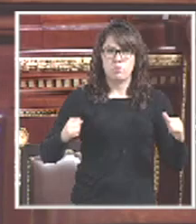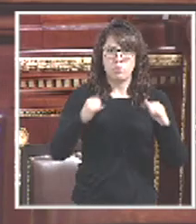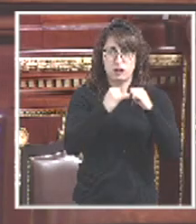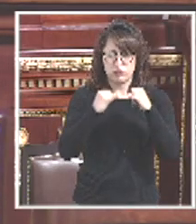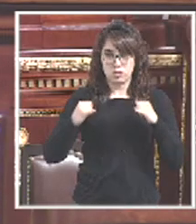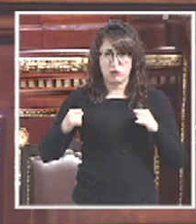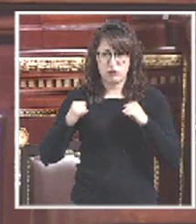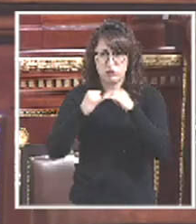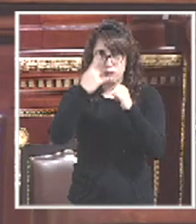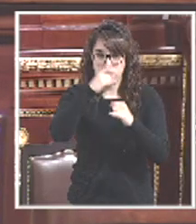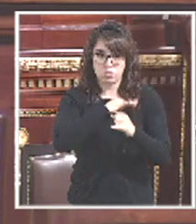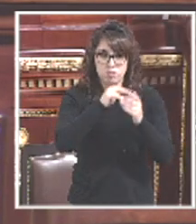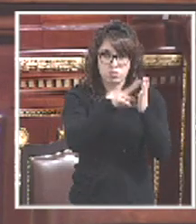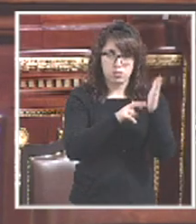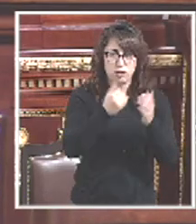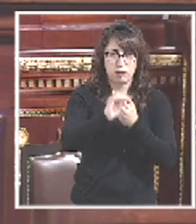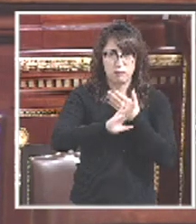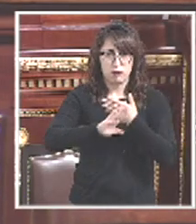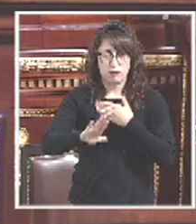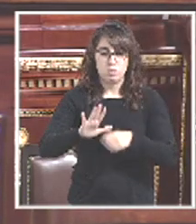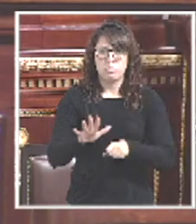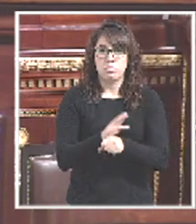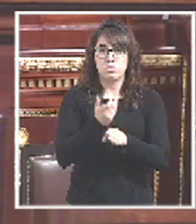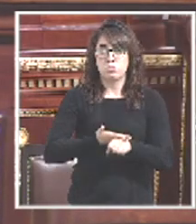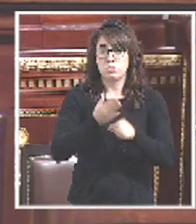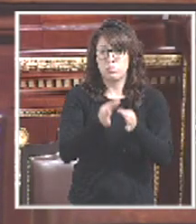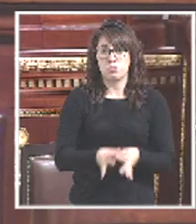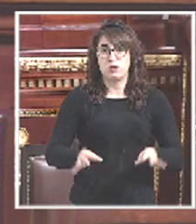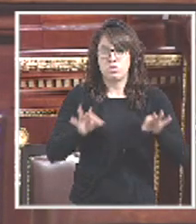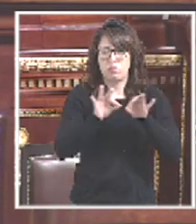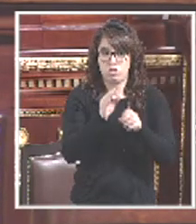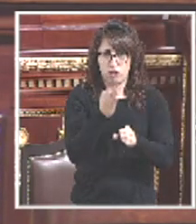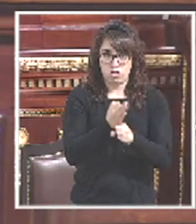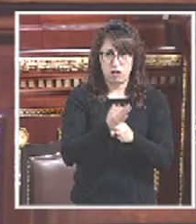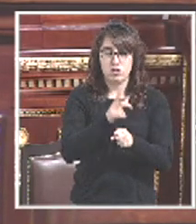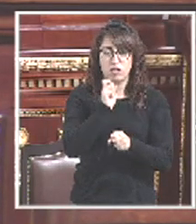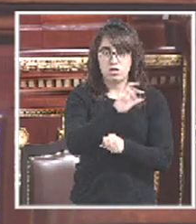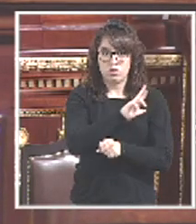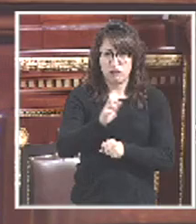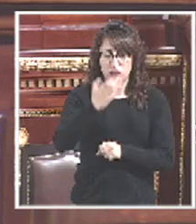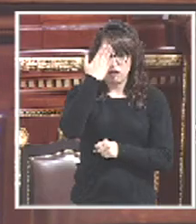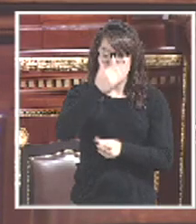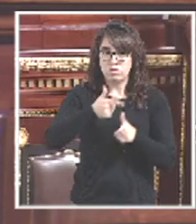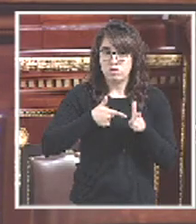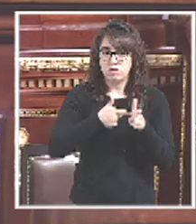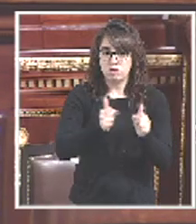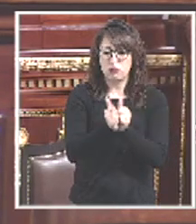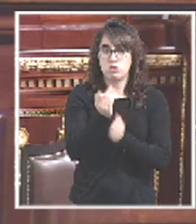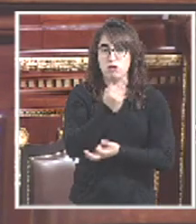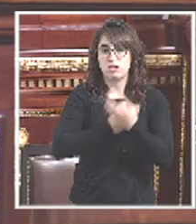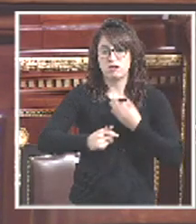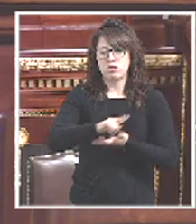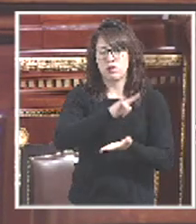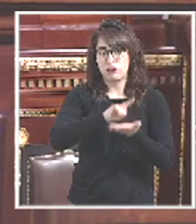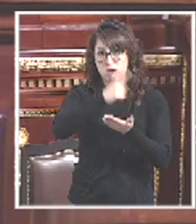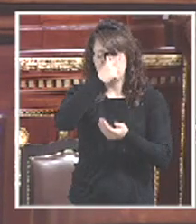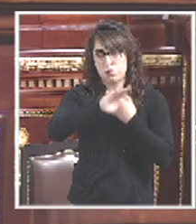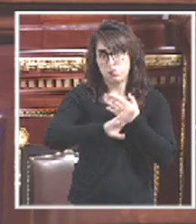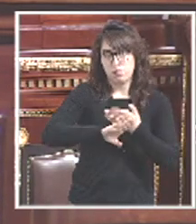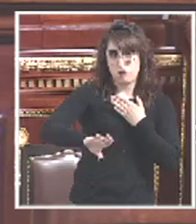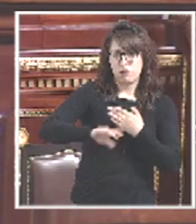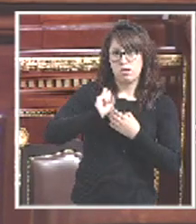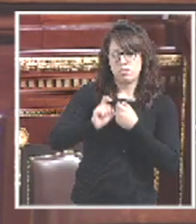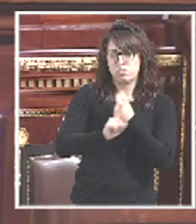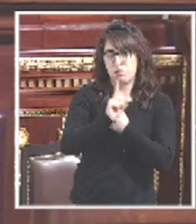y disciplinas. Por eso es importante reconocer y dar continuidad a las políticas de prevención. El